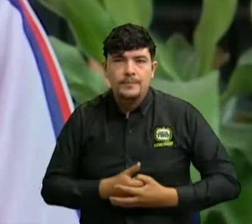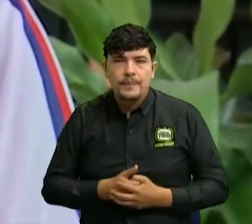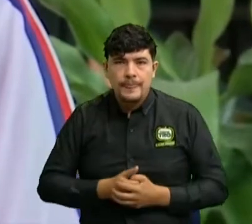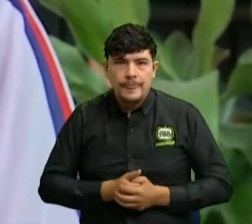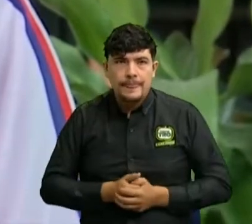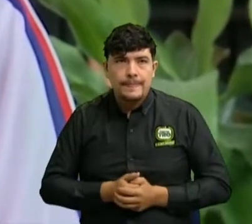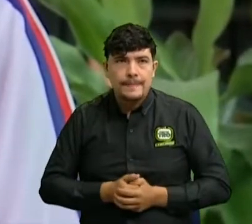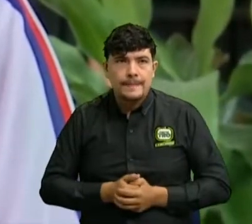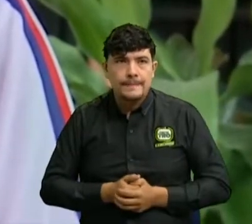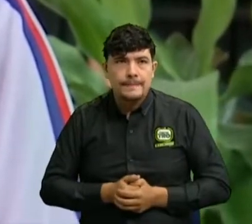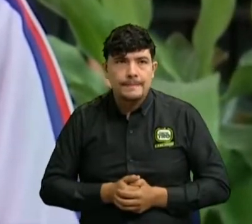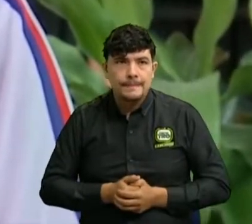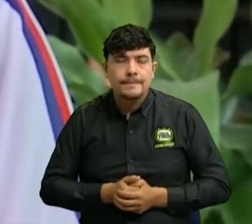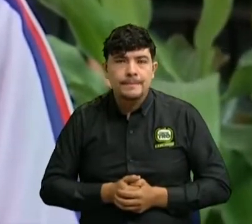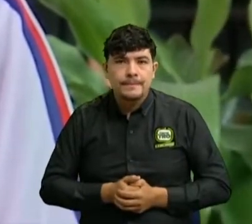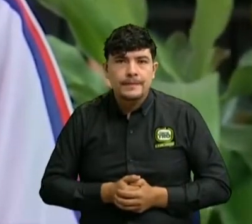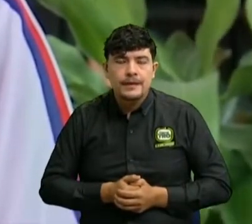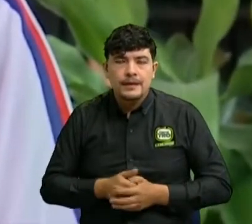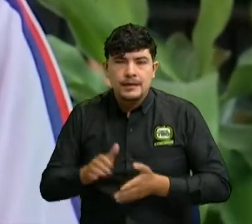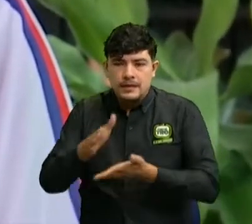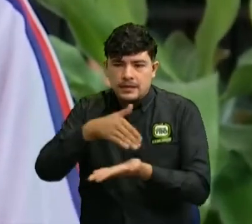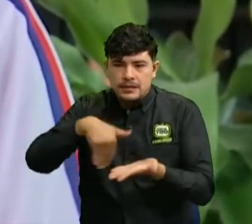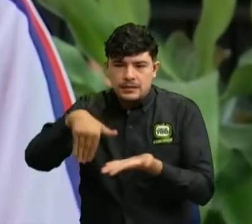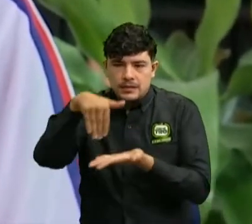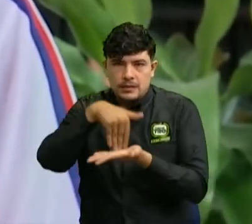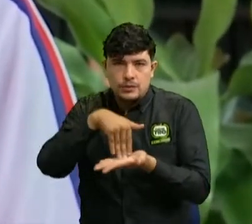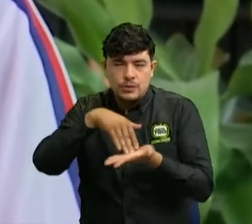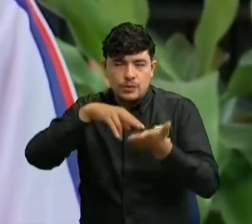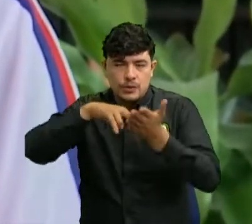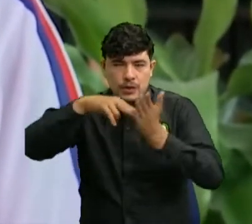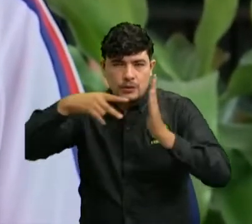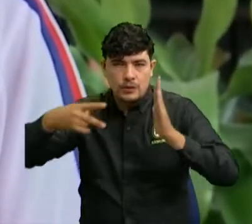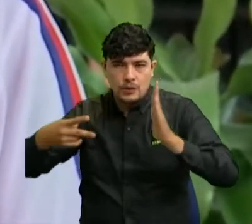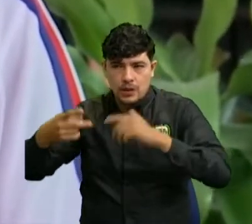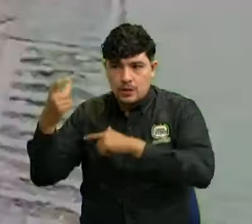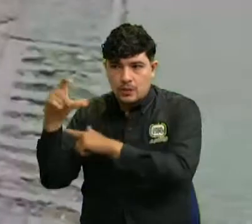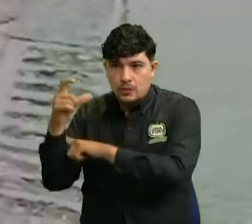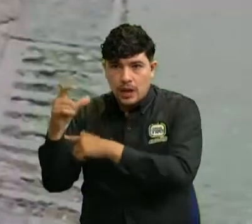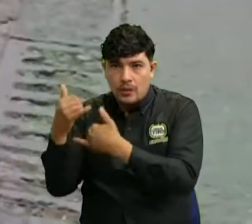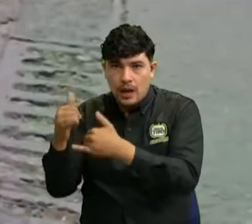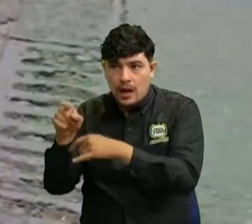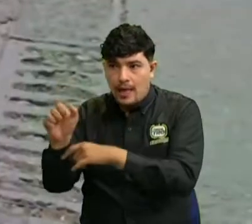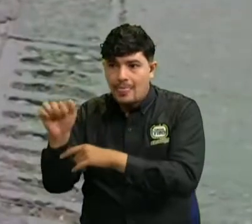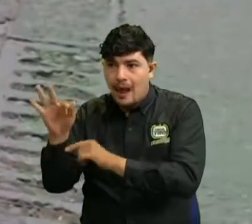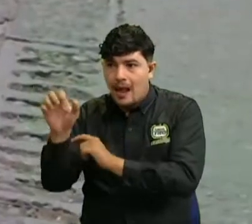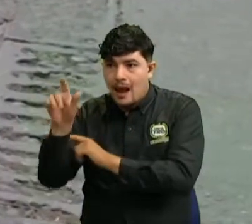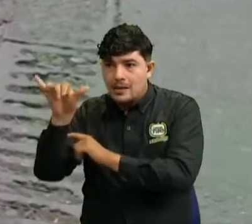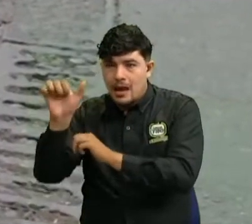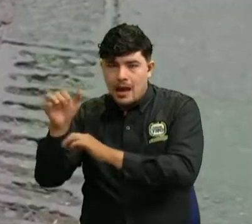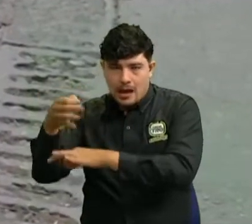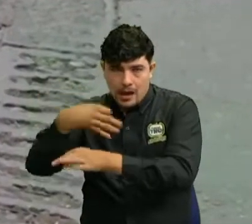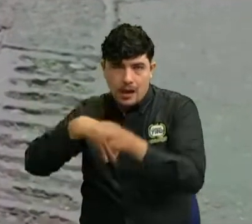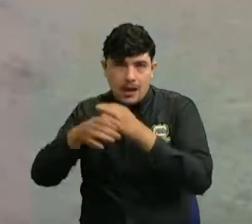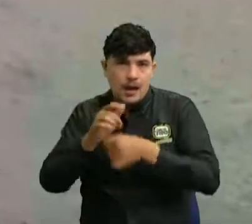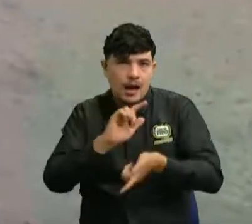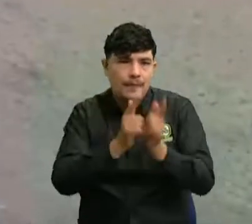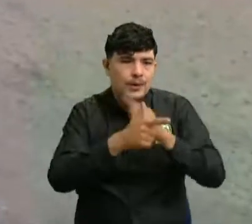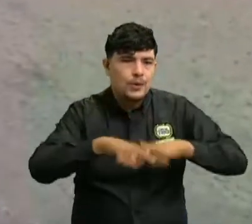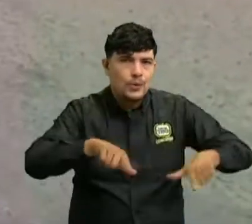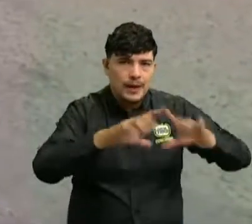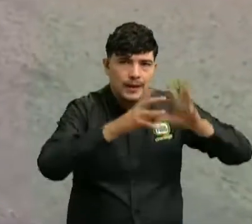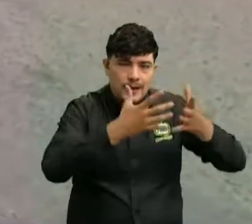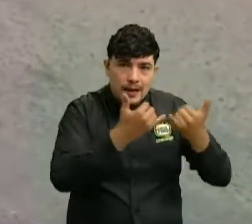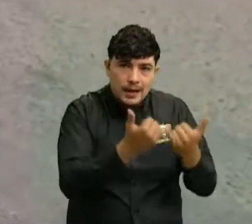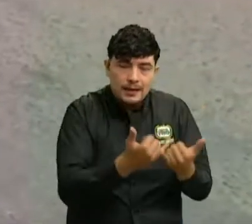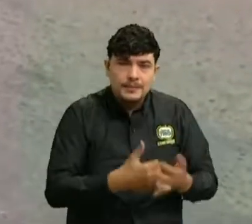Centro Tecnológico de Cúcuta, que queda en Atalaya, y lo trasladarán a las aulas del colegio. Otra problemática que aqueja a lo largo y ancho